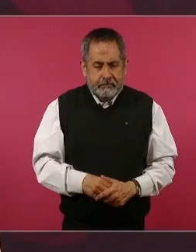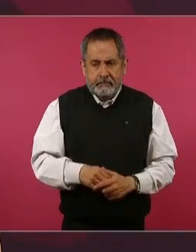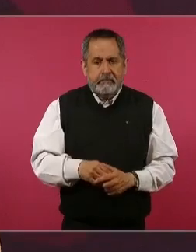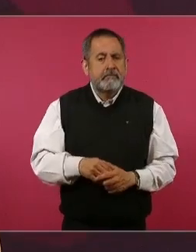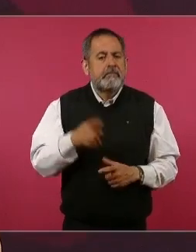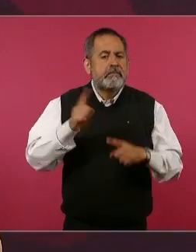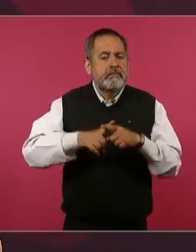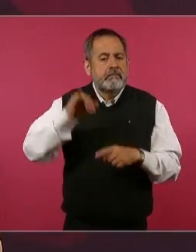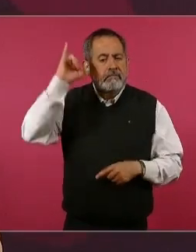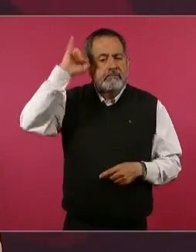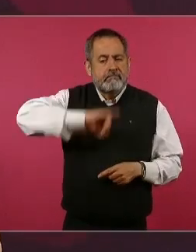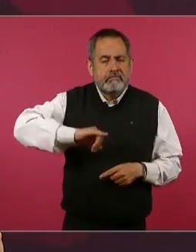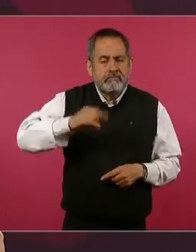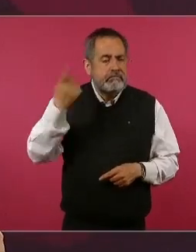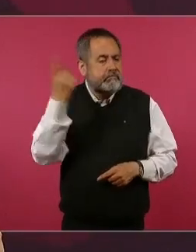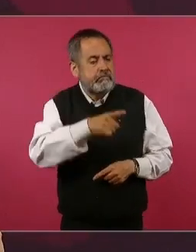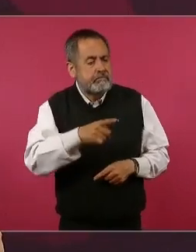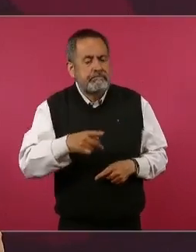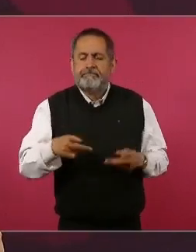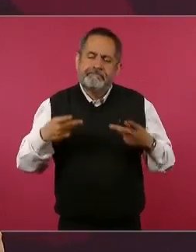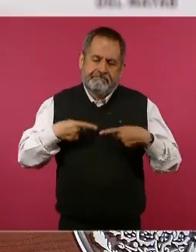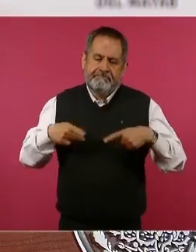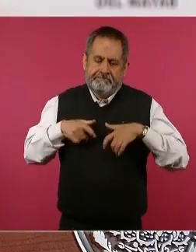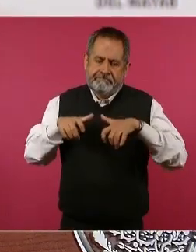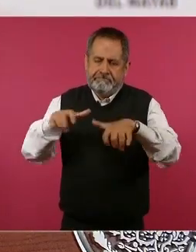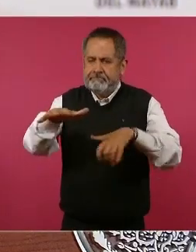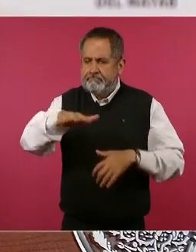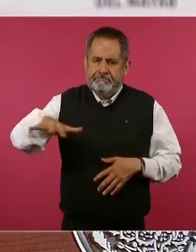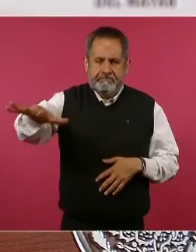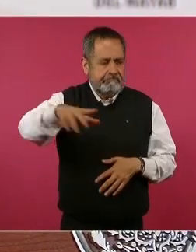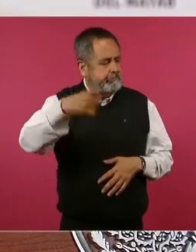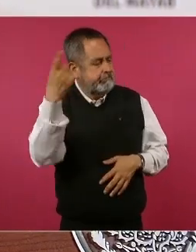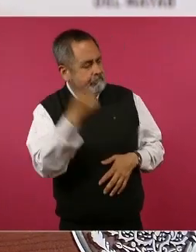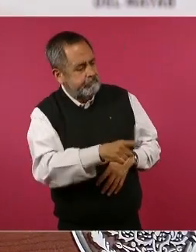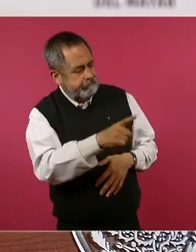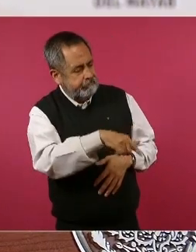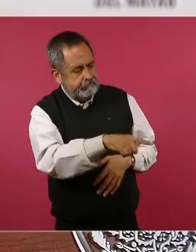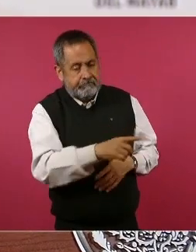jefe al pueblo.